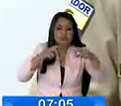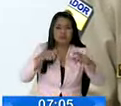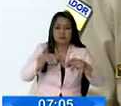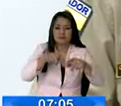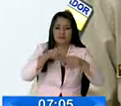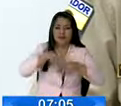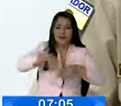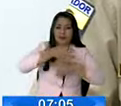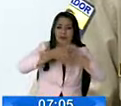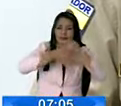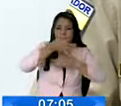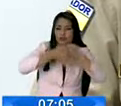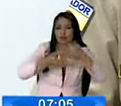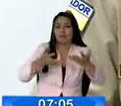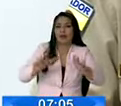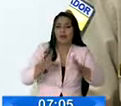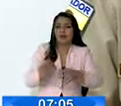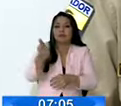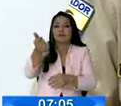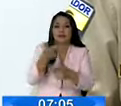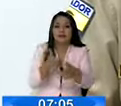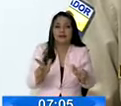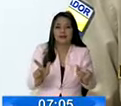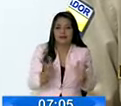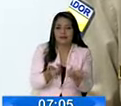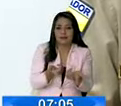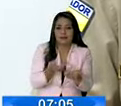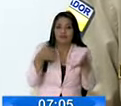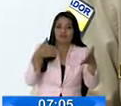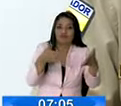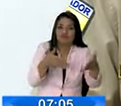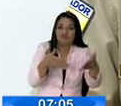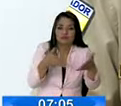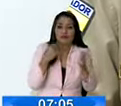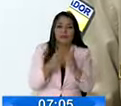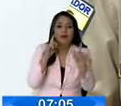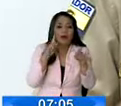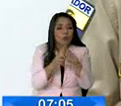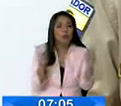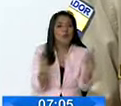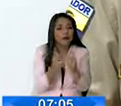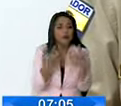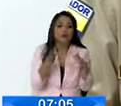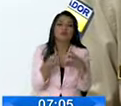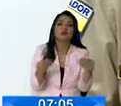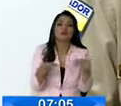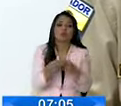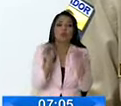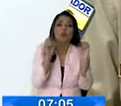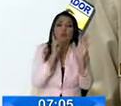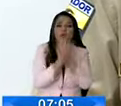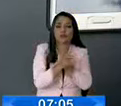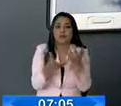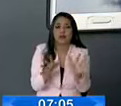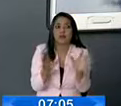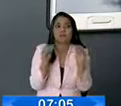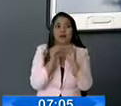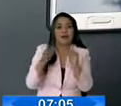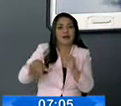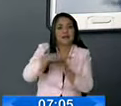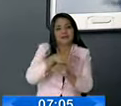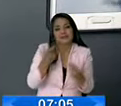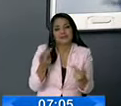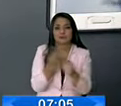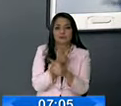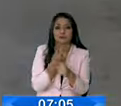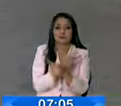administración de justicia, eso es lo que está sucediendo. Lo que está favoreciendo esta conciliación es básicamente que se incremente el mercado. Las evidencias